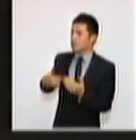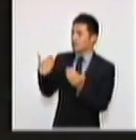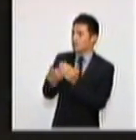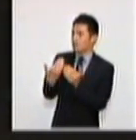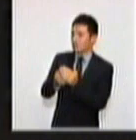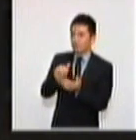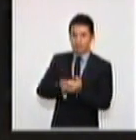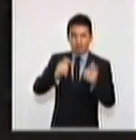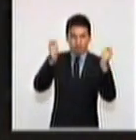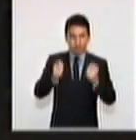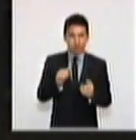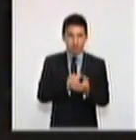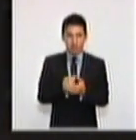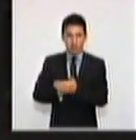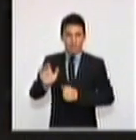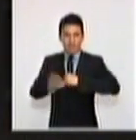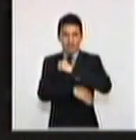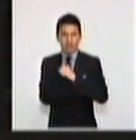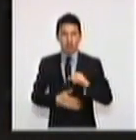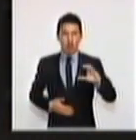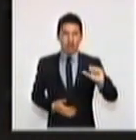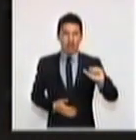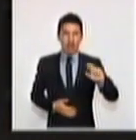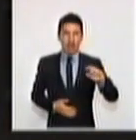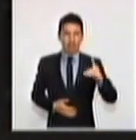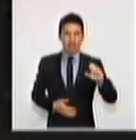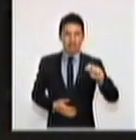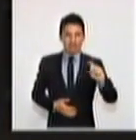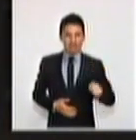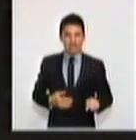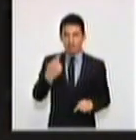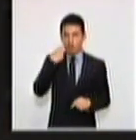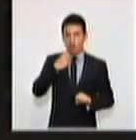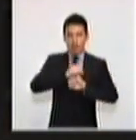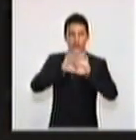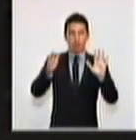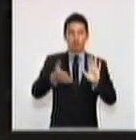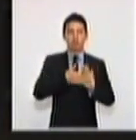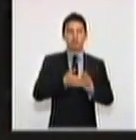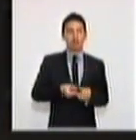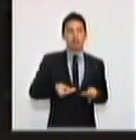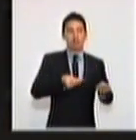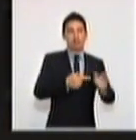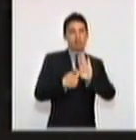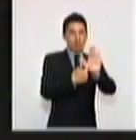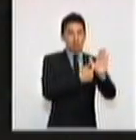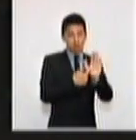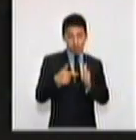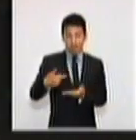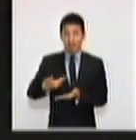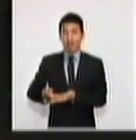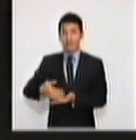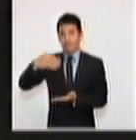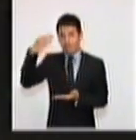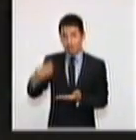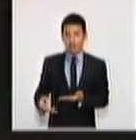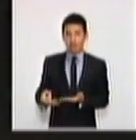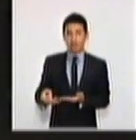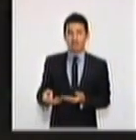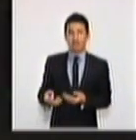cuentas que sacó el ministro Cárdenas del cubilete ayer por la mañana y que no le ha demostrado a nadie resultan ciertas, senador Lozano. Es que esto